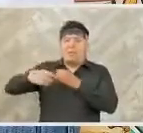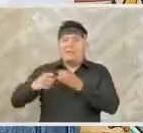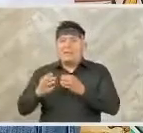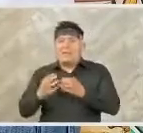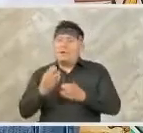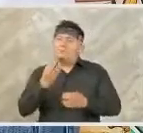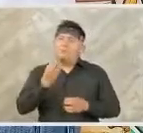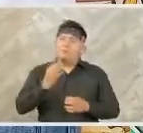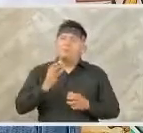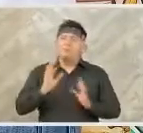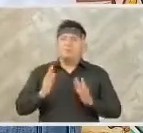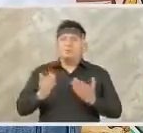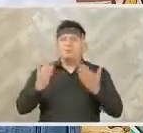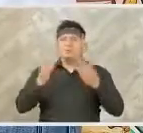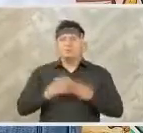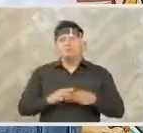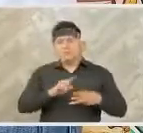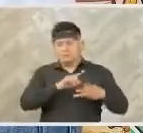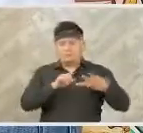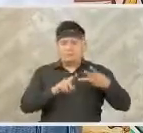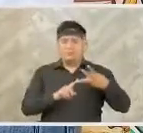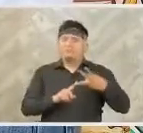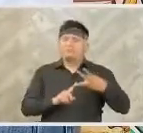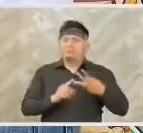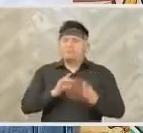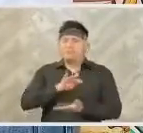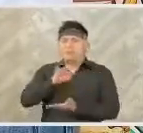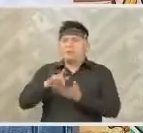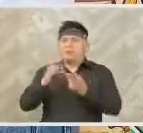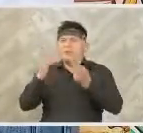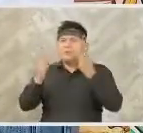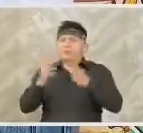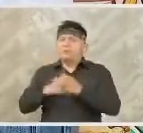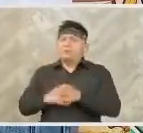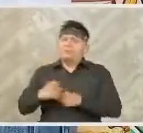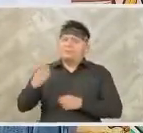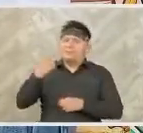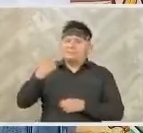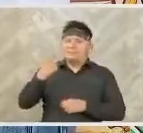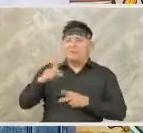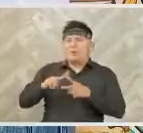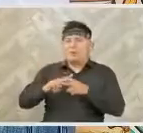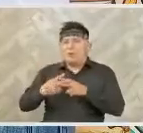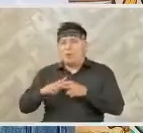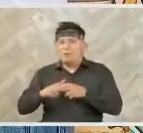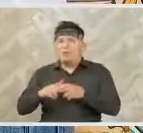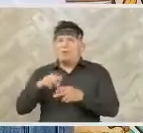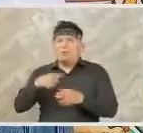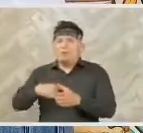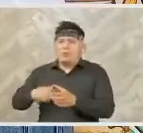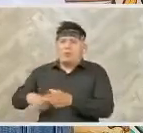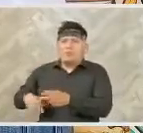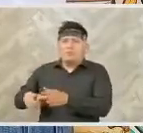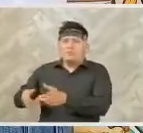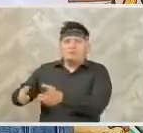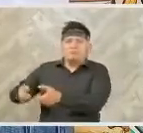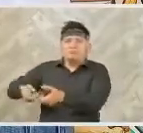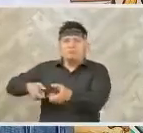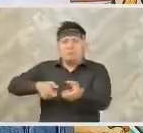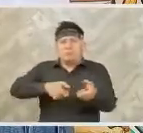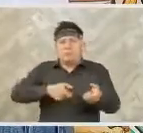que en la segunda nos dimos cuenta de que le faltaban herramientas como una básica fumigadora, una aguadañadora, logramos también llevar y